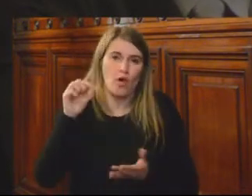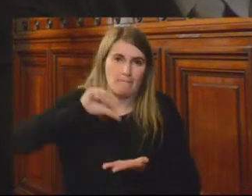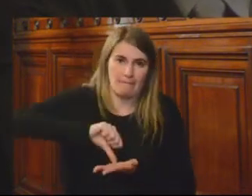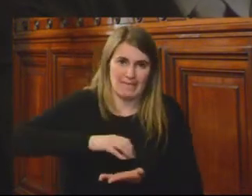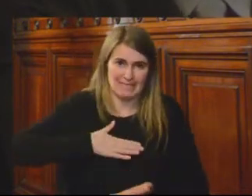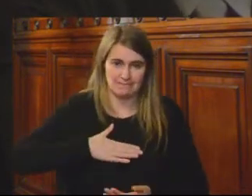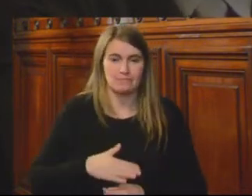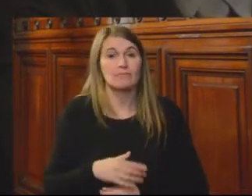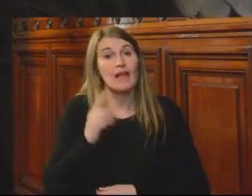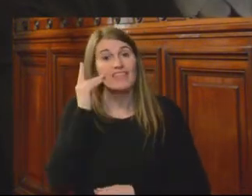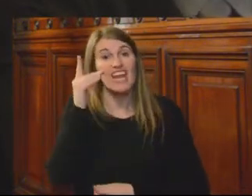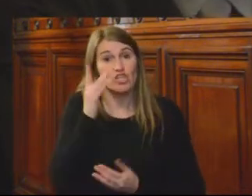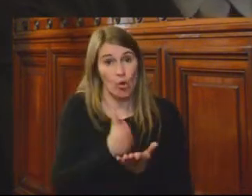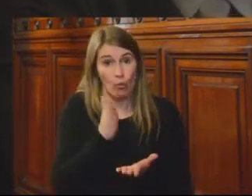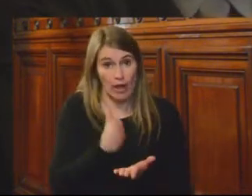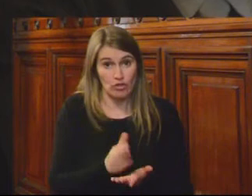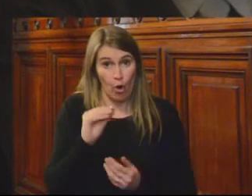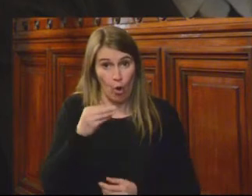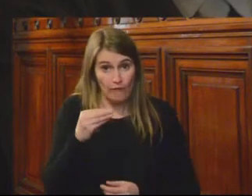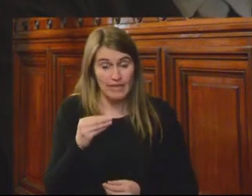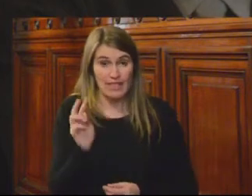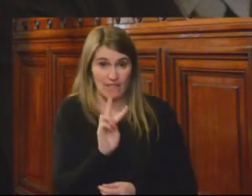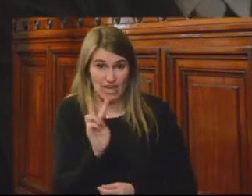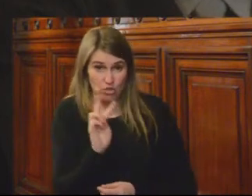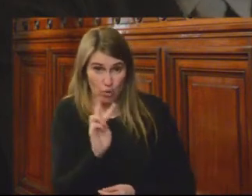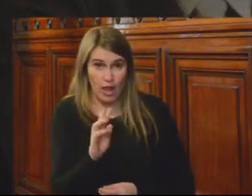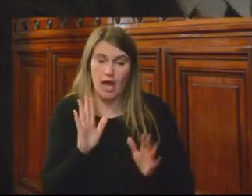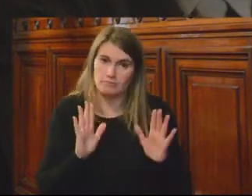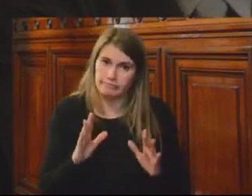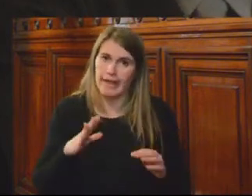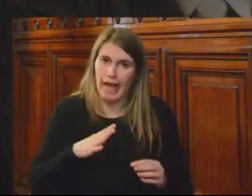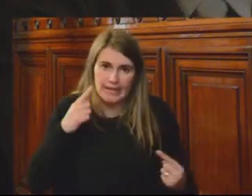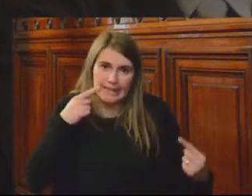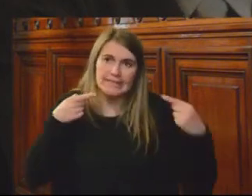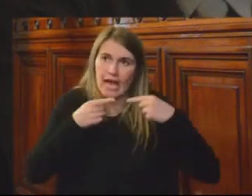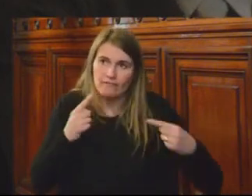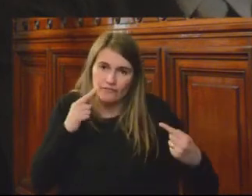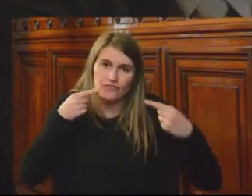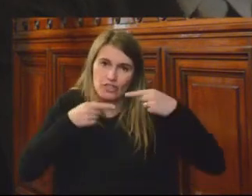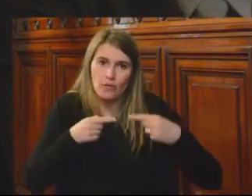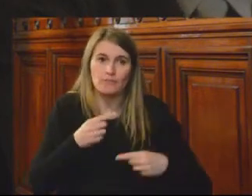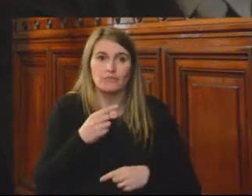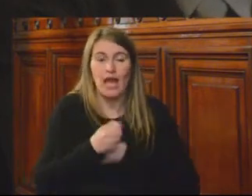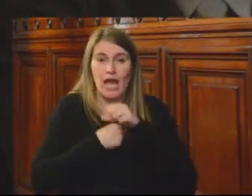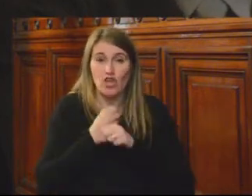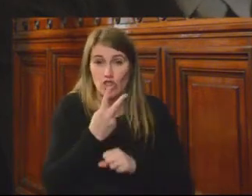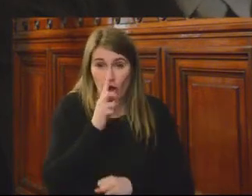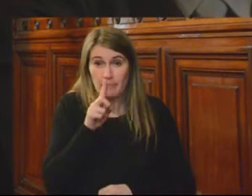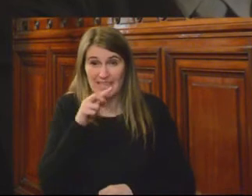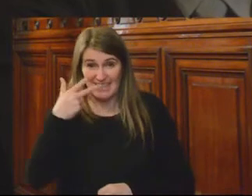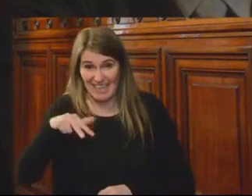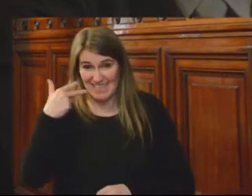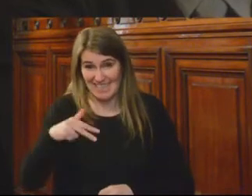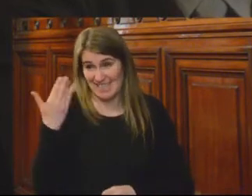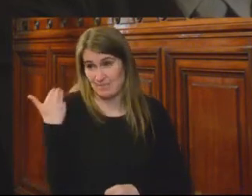al derecho a la educación de los jóvenes venezolanos, encontramos una realidad con bastantes desafíos. En el año 2013, el Ministerio de la Juventud realizó la